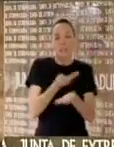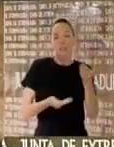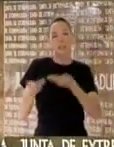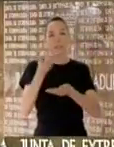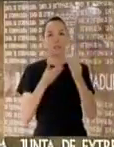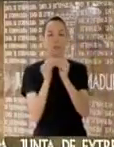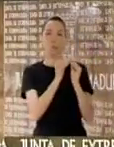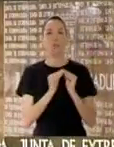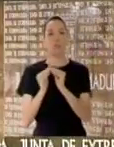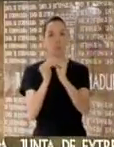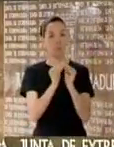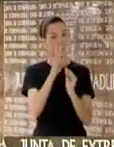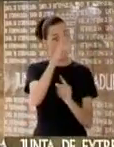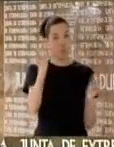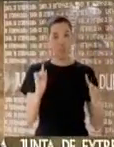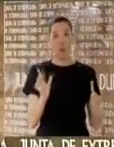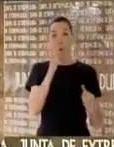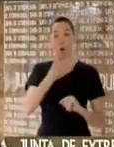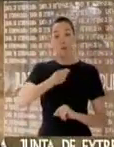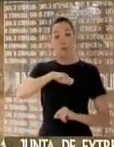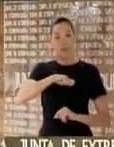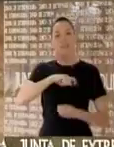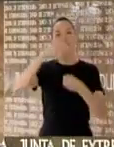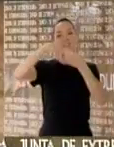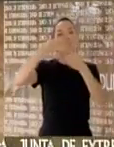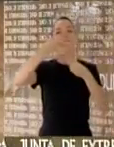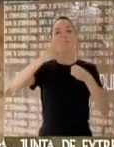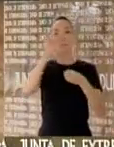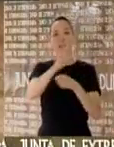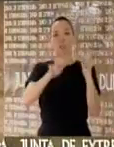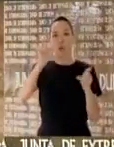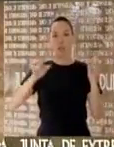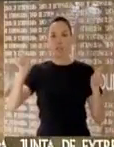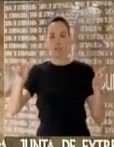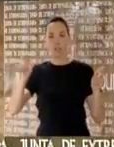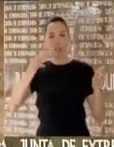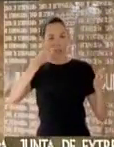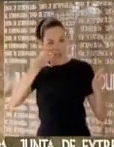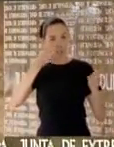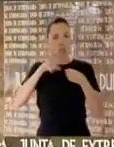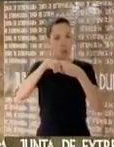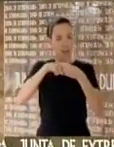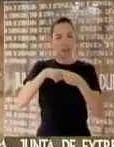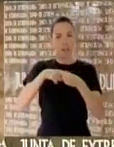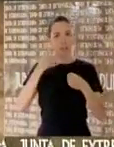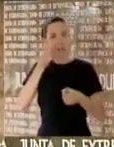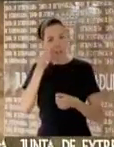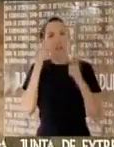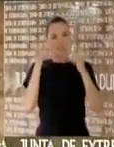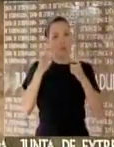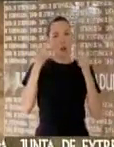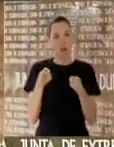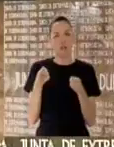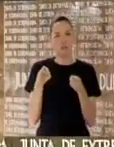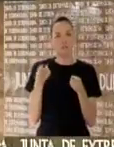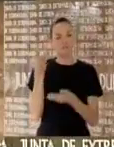Y no nos olvidemos, ese Estado son personas, ¿eh? Detrás de esa unidad, detrás de esa solidaridad, detrás de ese esfuerzo que todos tenemos que hacer, lo que